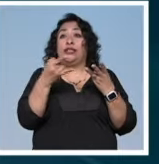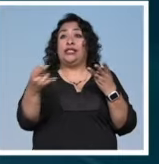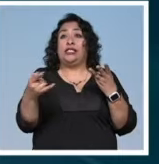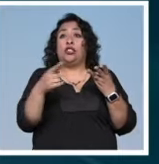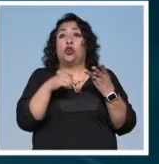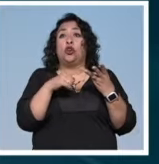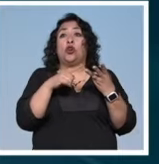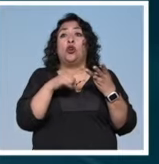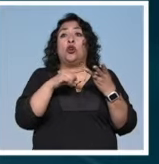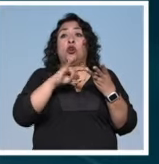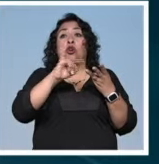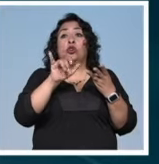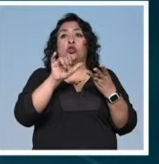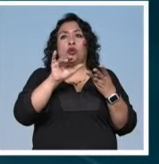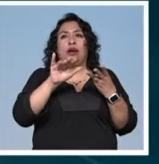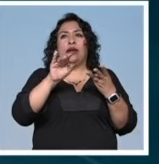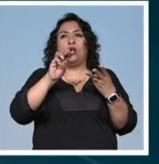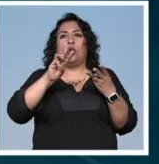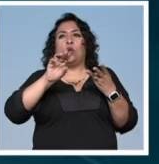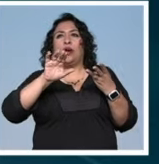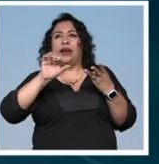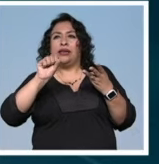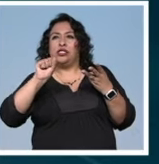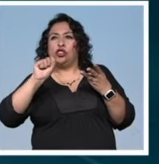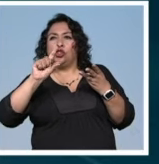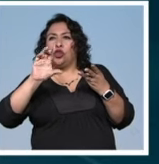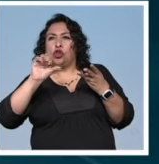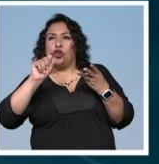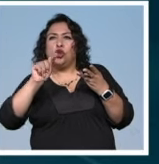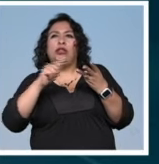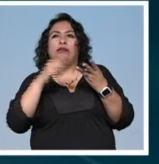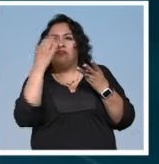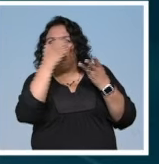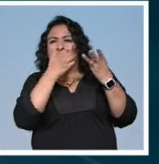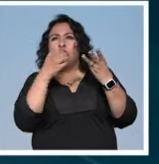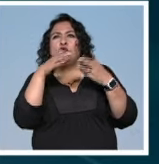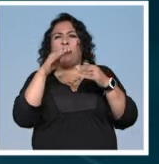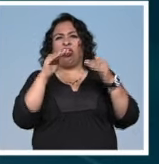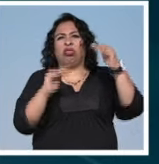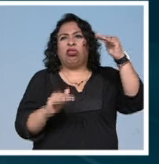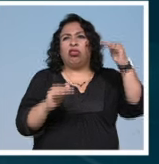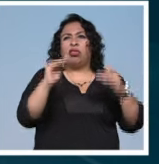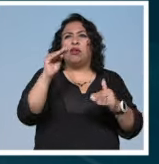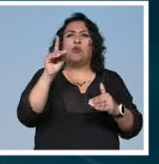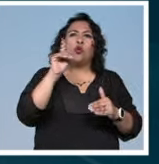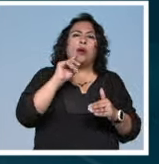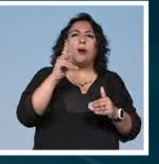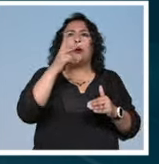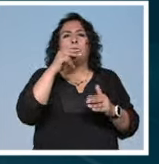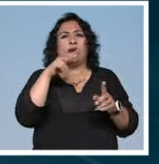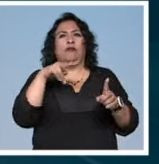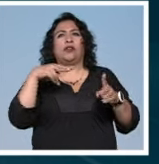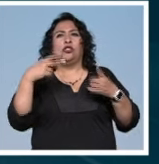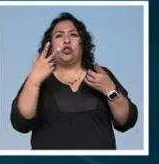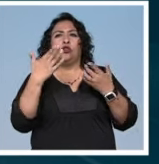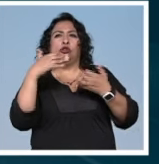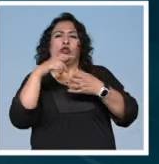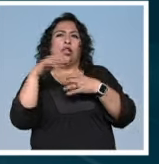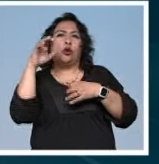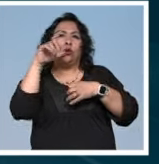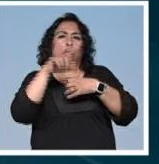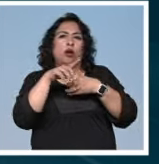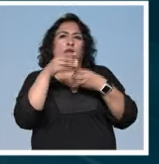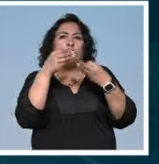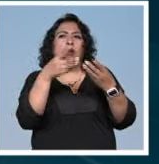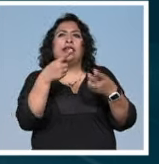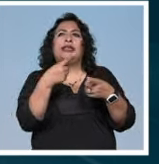de Joan Wallace Scott. Un análisis crítico en torno a la desigualdad entre los sexos desde la perspectiva sociocultural,